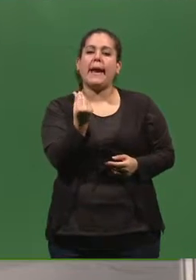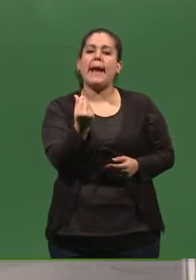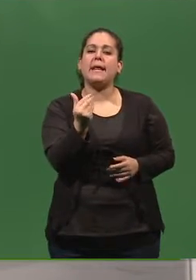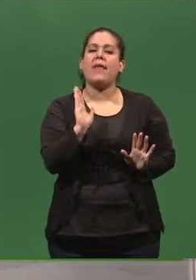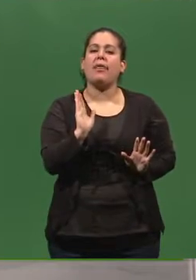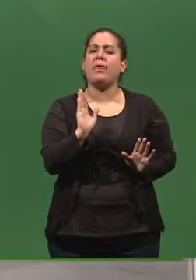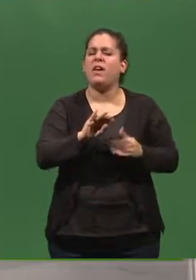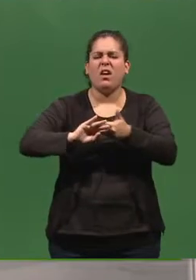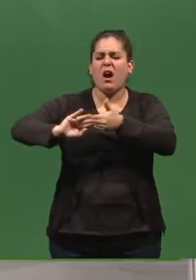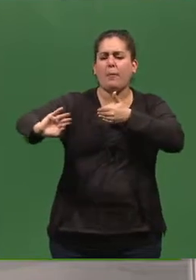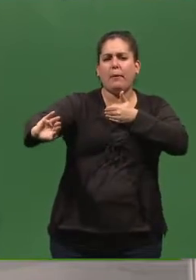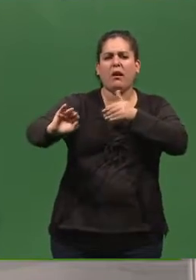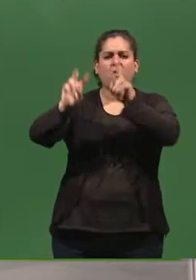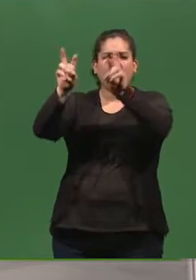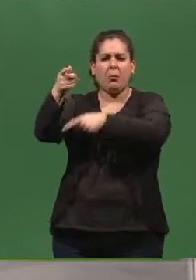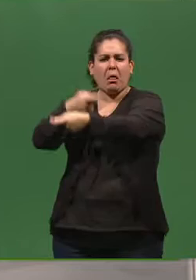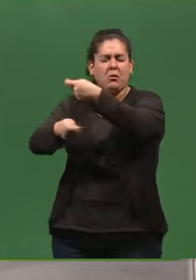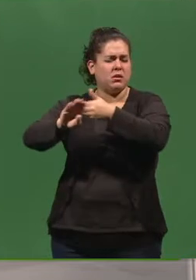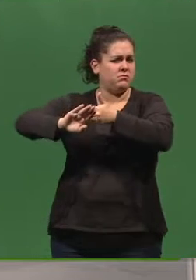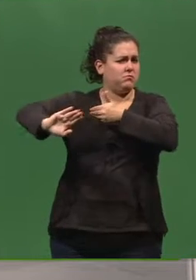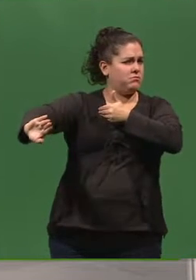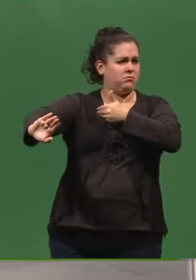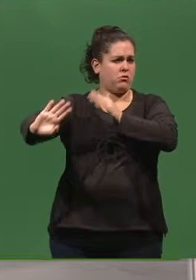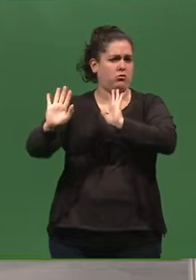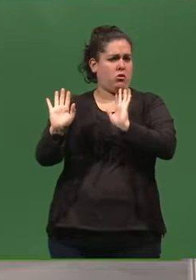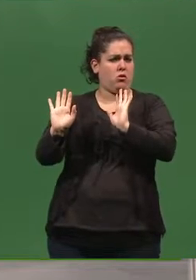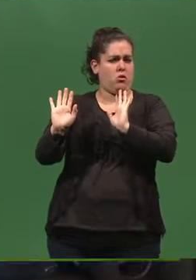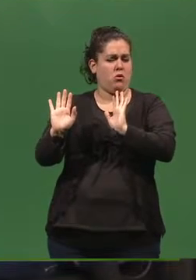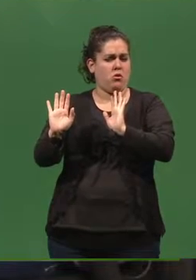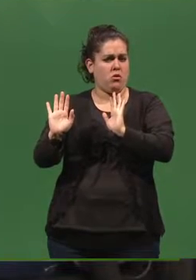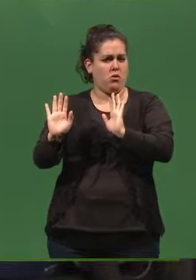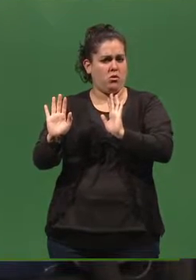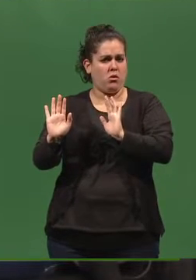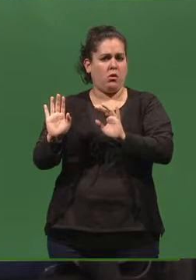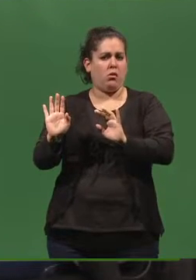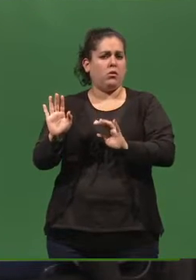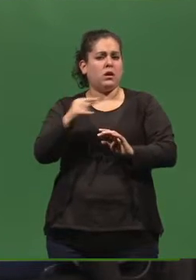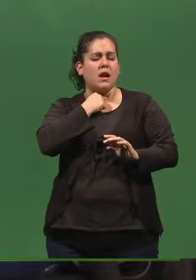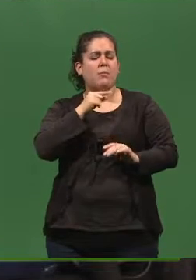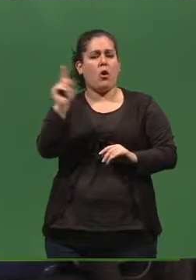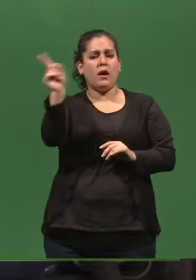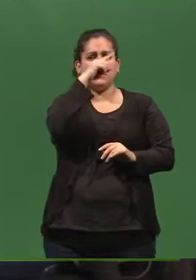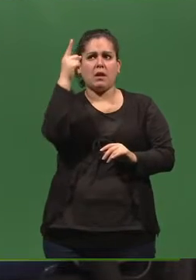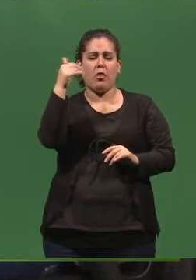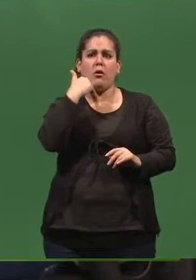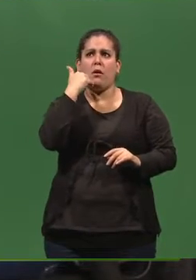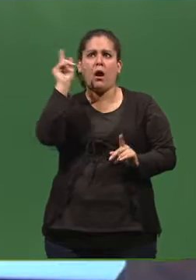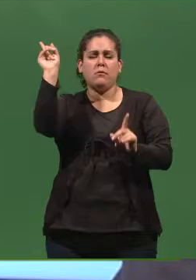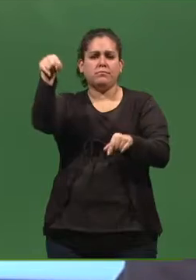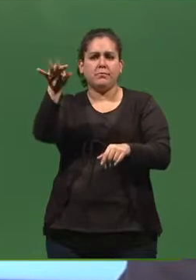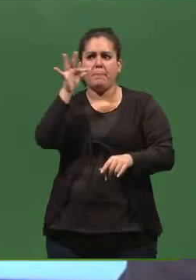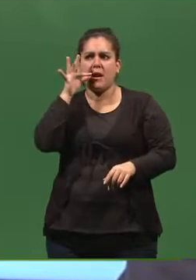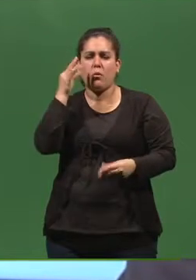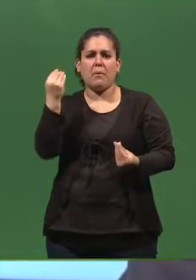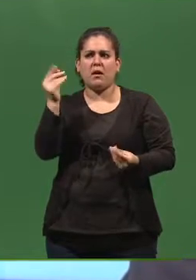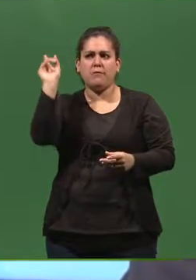y que esté alejado de la violencia de lo que es el narcotráfico, la violencia también la violencia institucional. Esto de que el Estado no sabe para